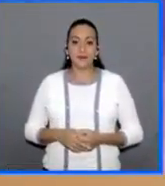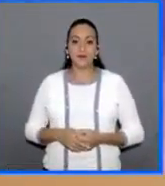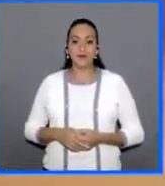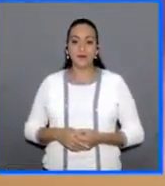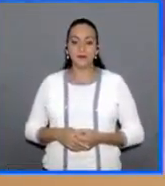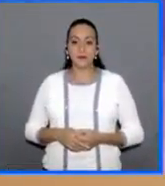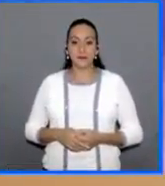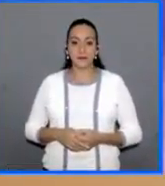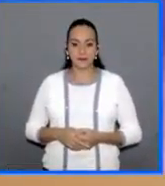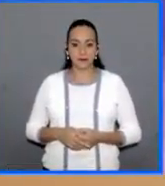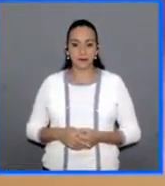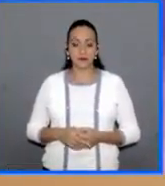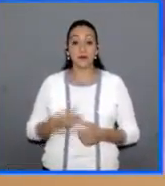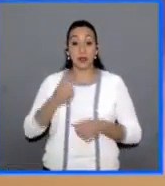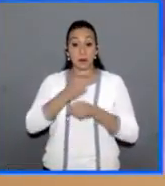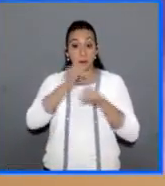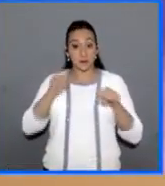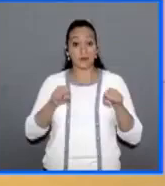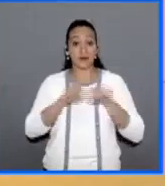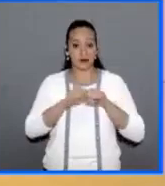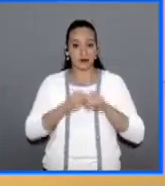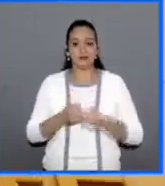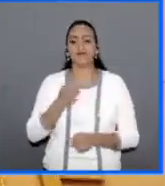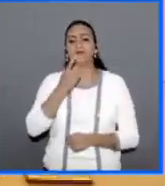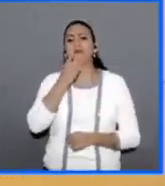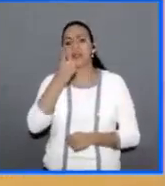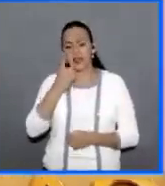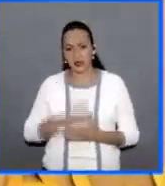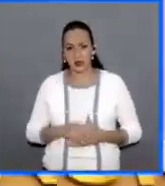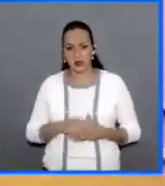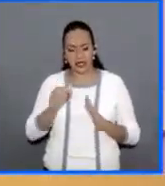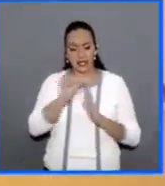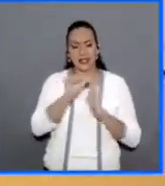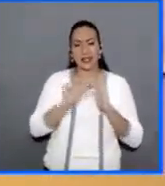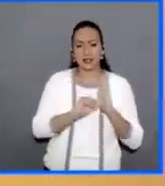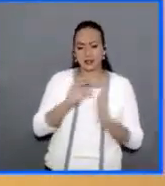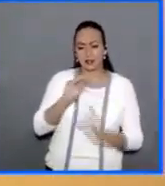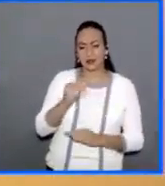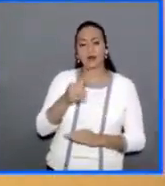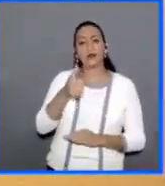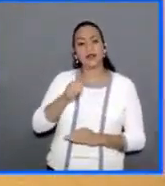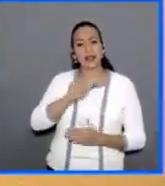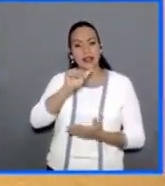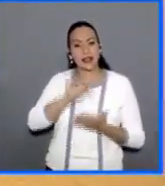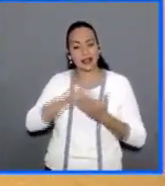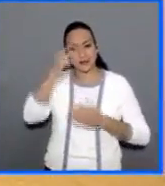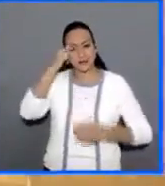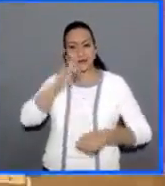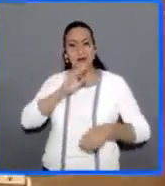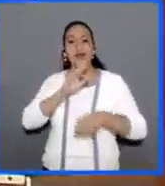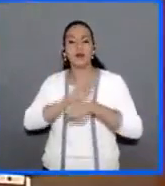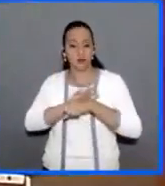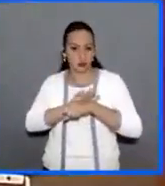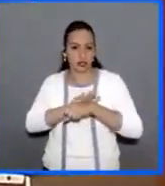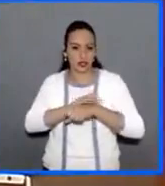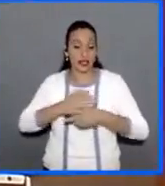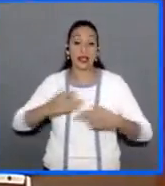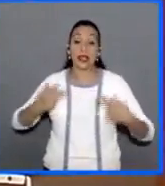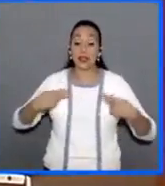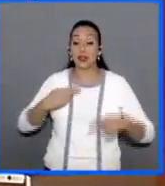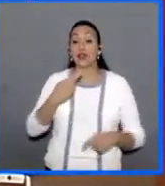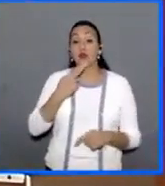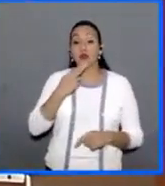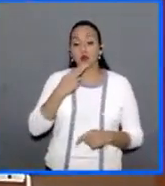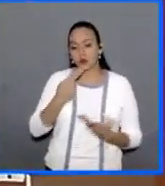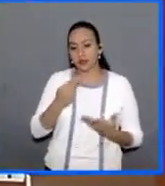La primera sala de la Corte declaró inválido el artículo 96 de la Ley de Protección y Defensa de los Usuarios de Servicios Financieros,